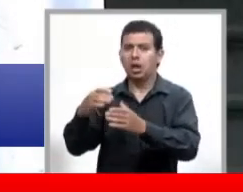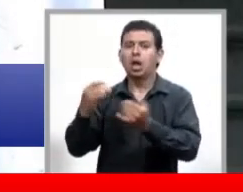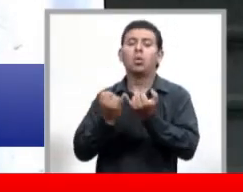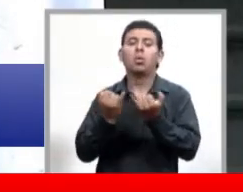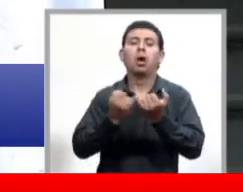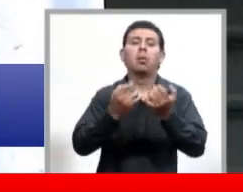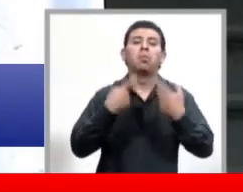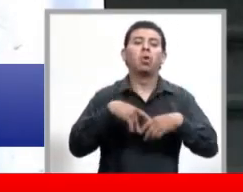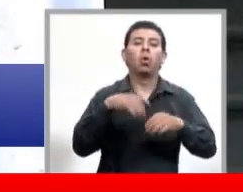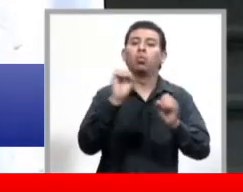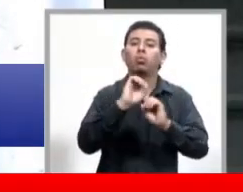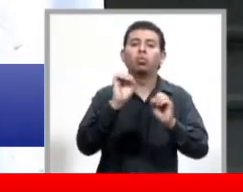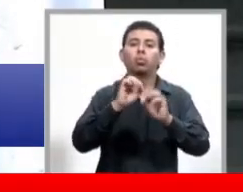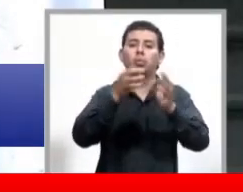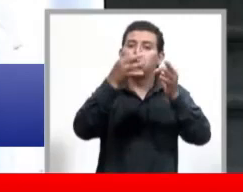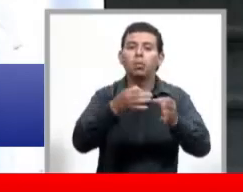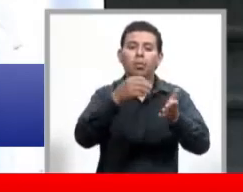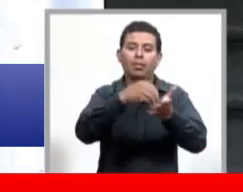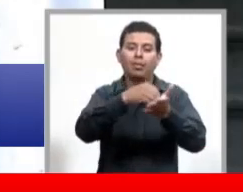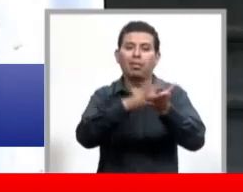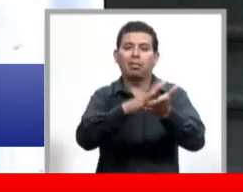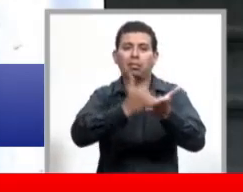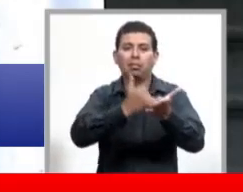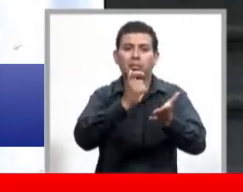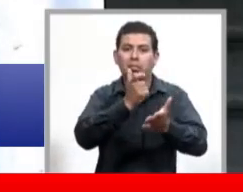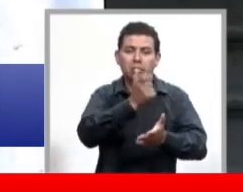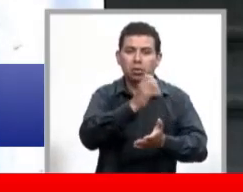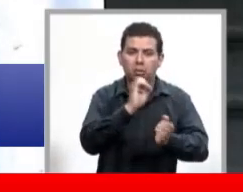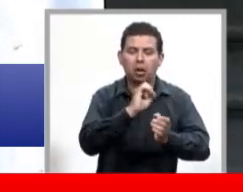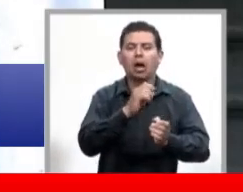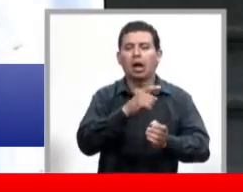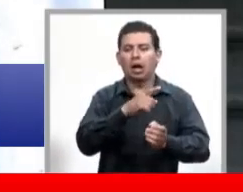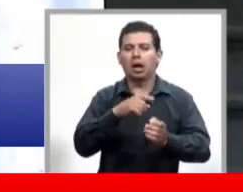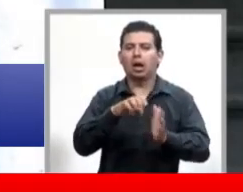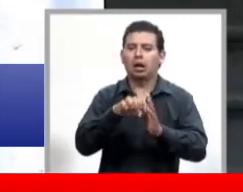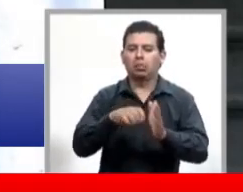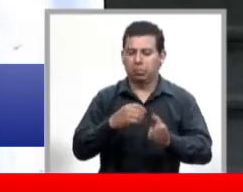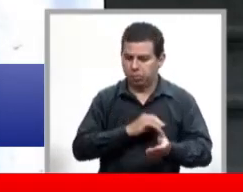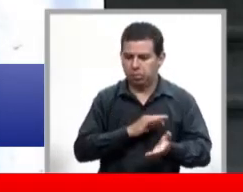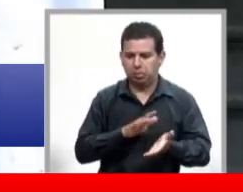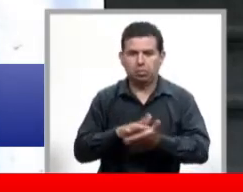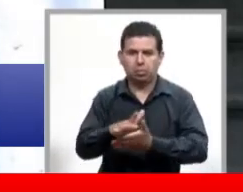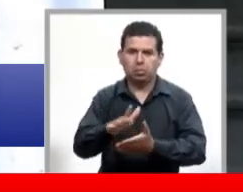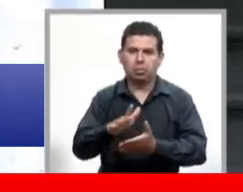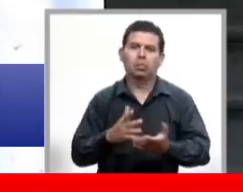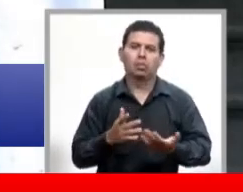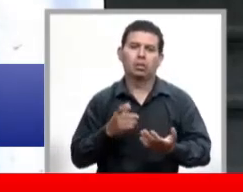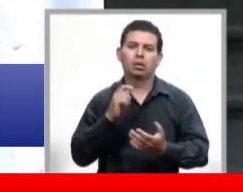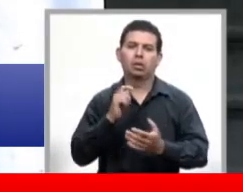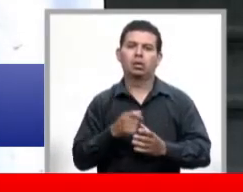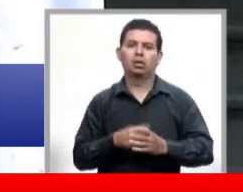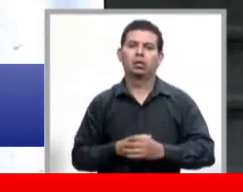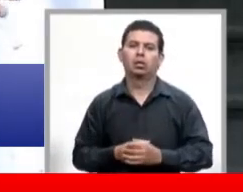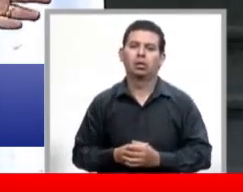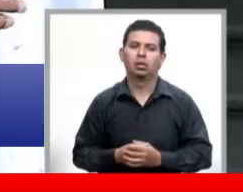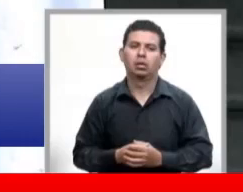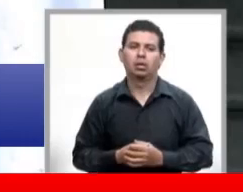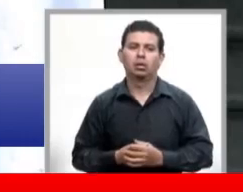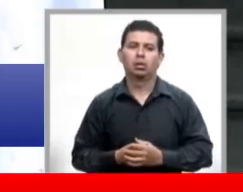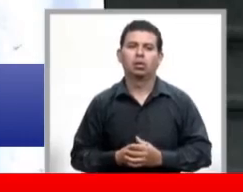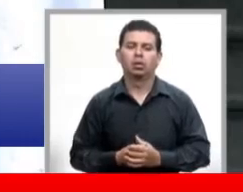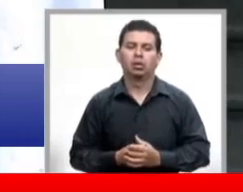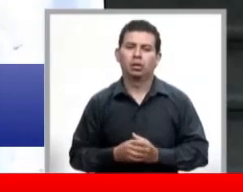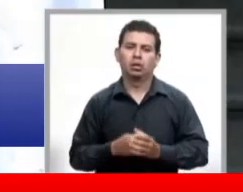muy específicos, como ustedes ya conocen, que son las canastas alimentarias, que ya pronto anunciaré, los